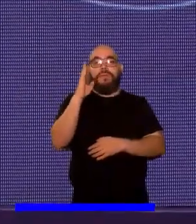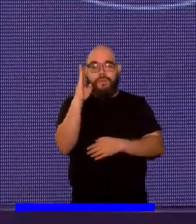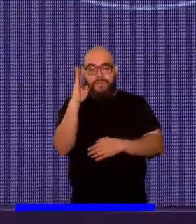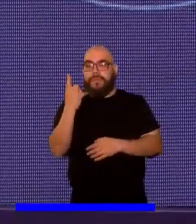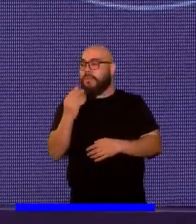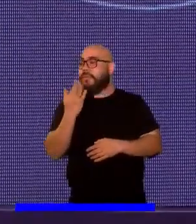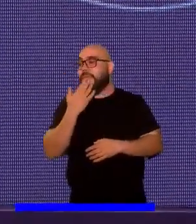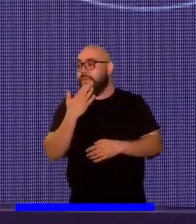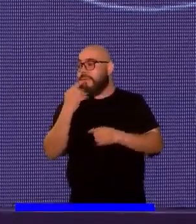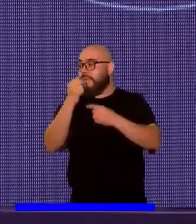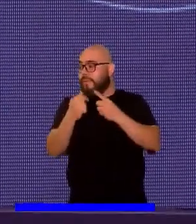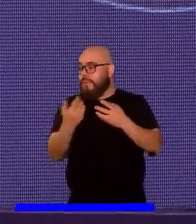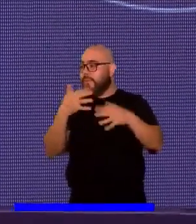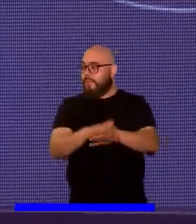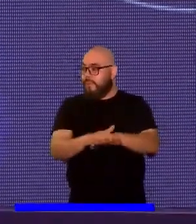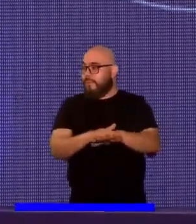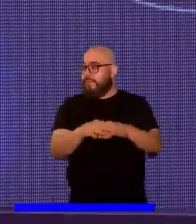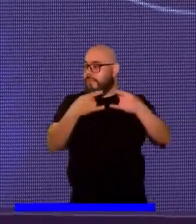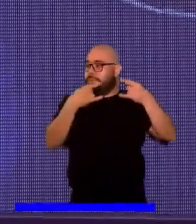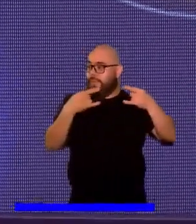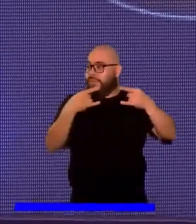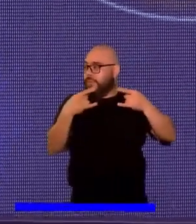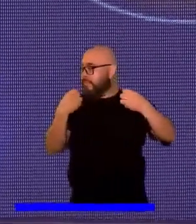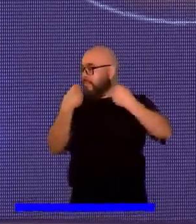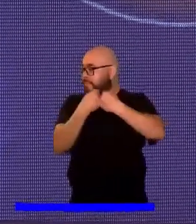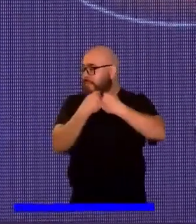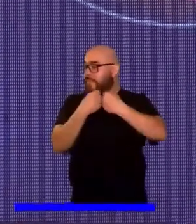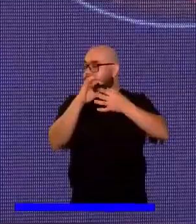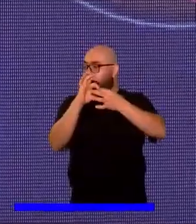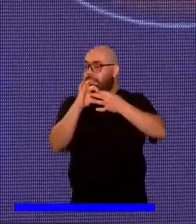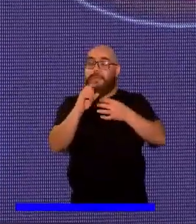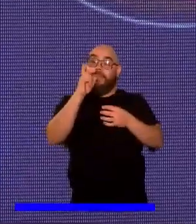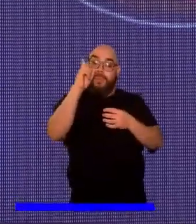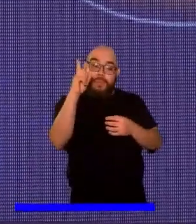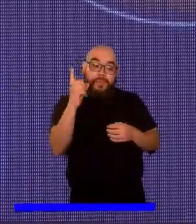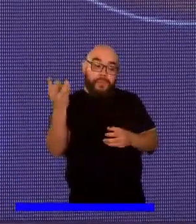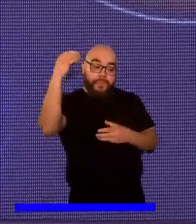color. Entonces, eso naturalmente es un tensor dentro de estos procesos. Sin embargo,